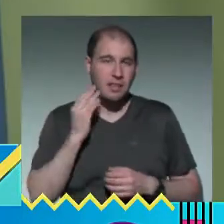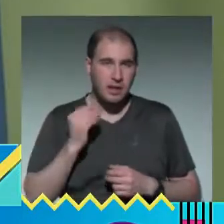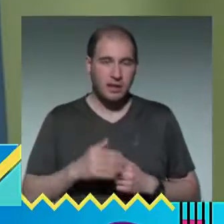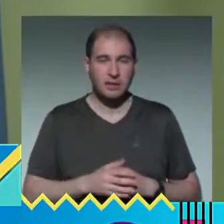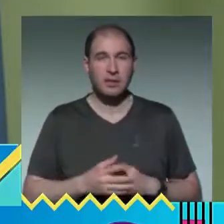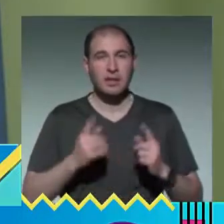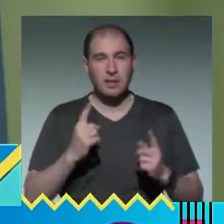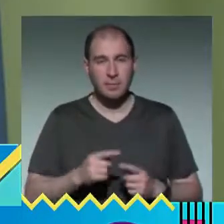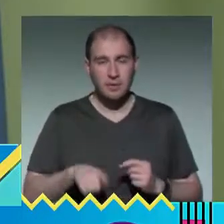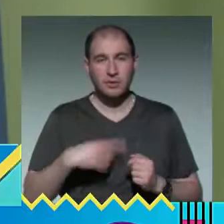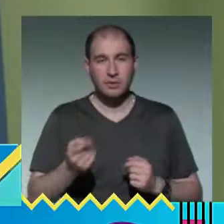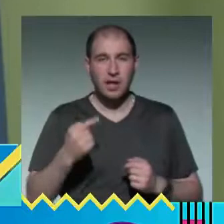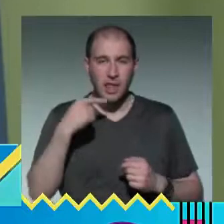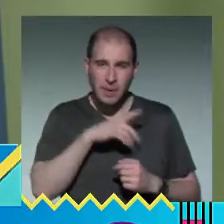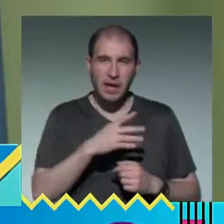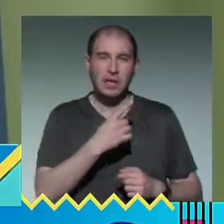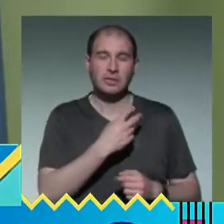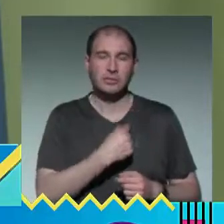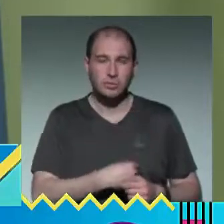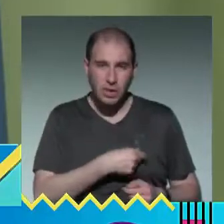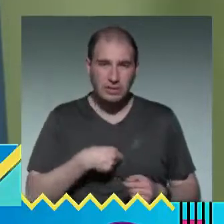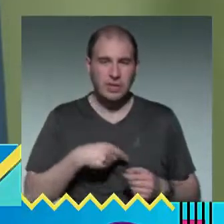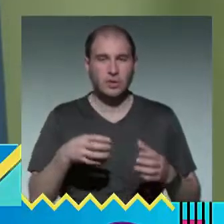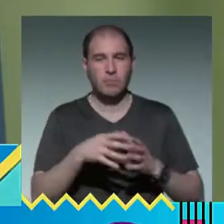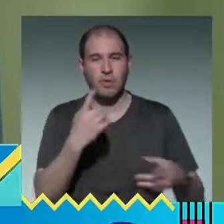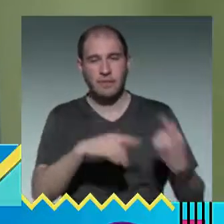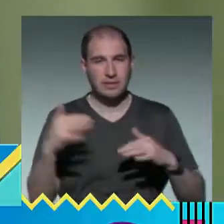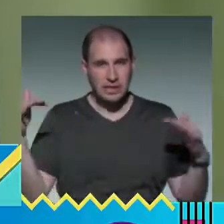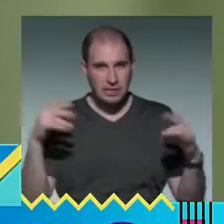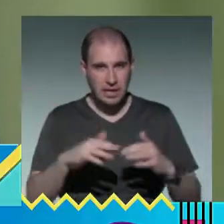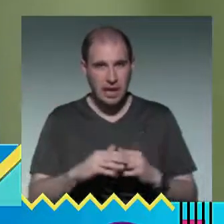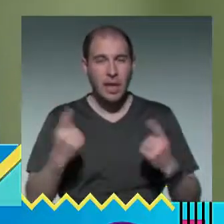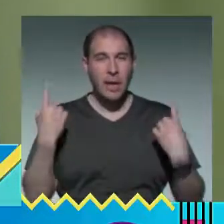después vinieron otros que fue la alemana, la suiza, en pequeñas colectividades, pero que hicieron